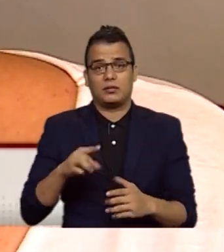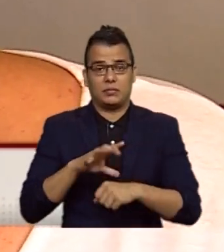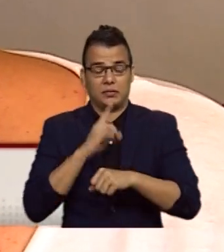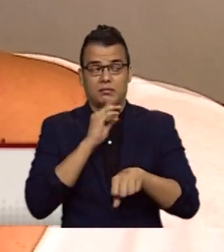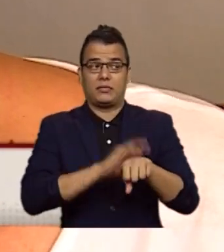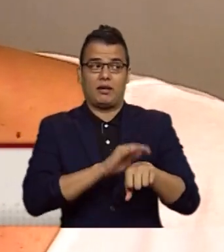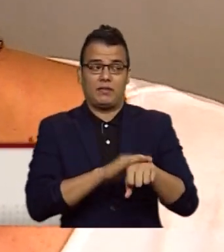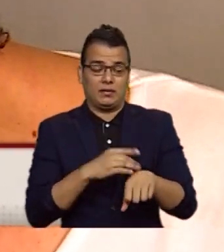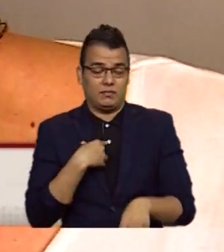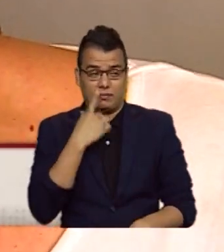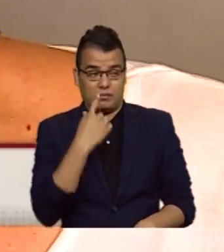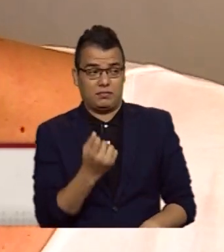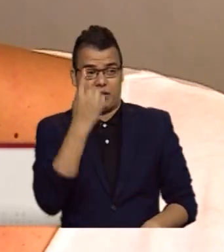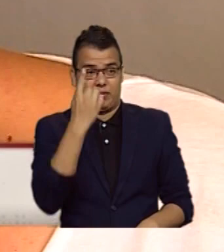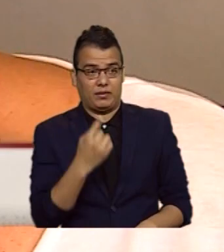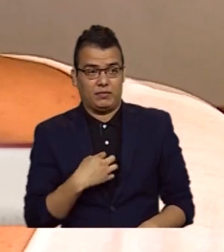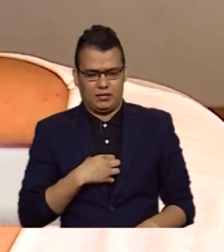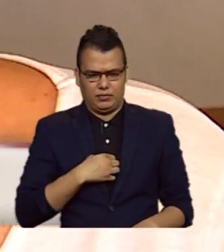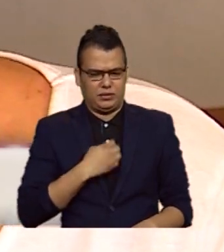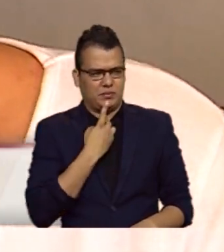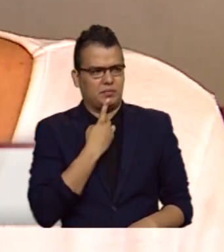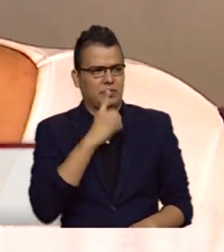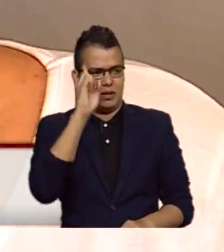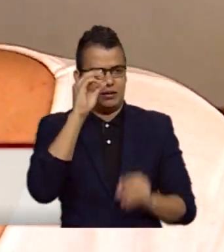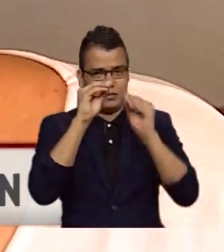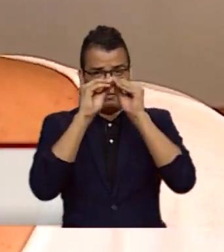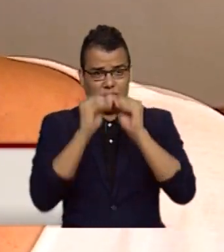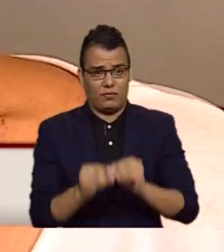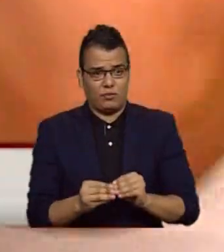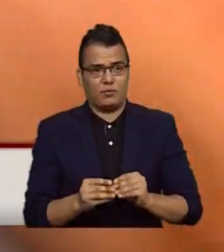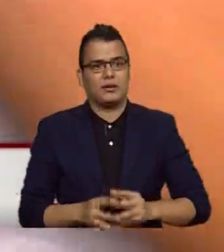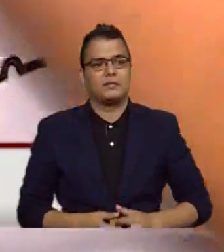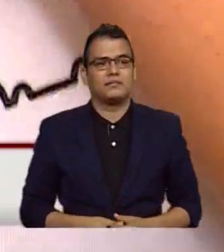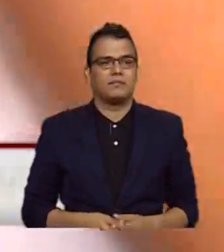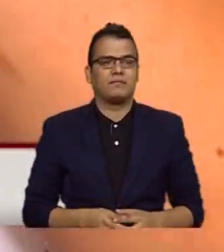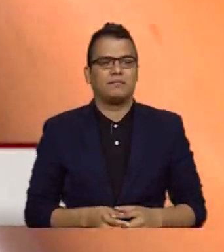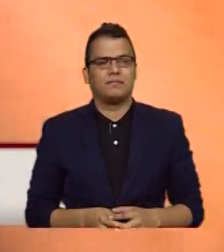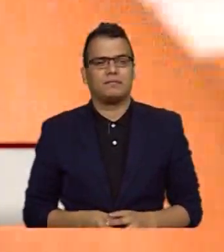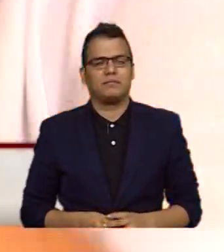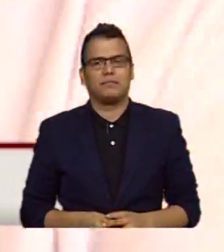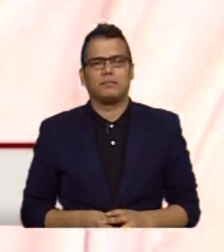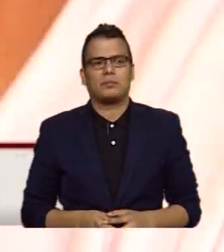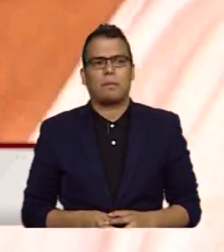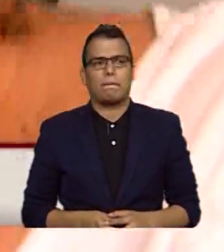porque mi corazón estaba de una forma muy diferente a lo normal.